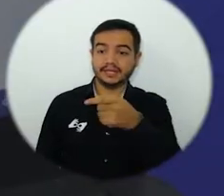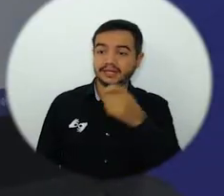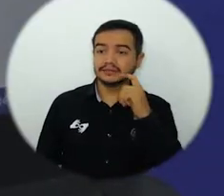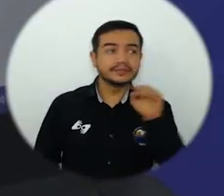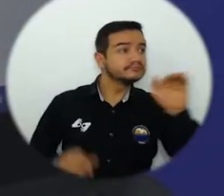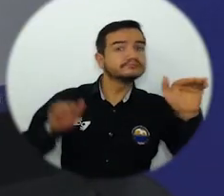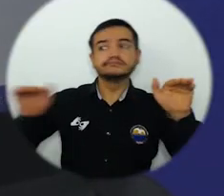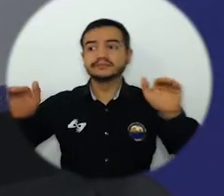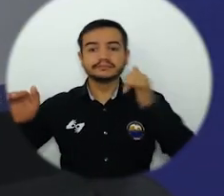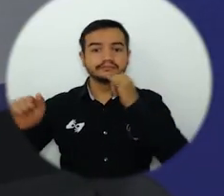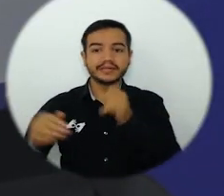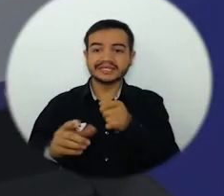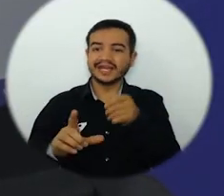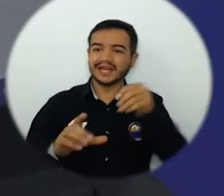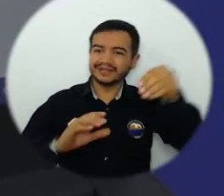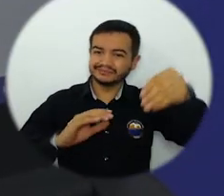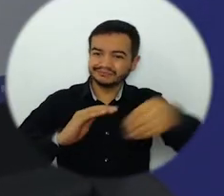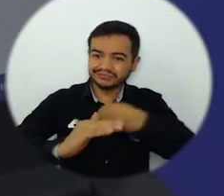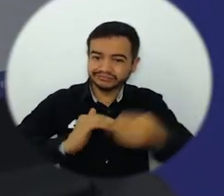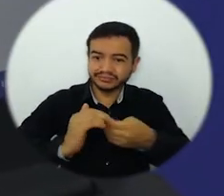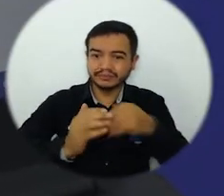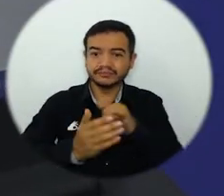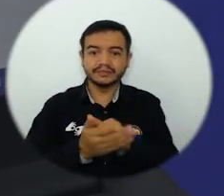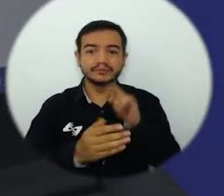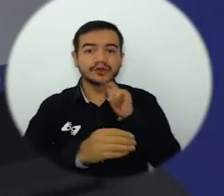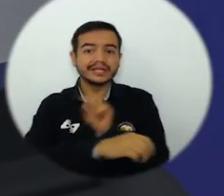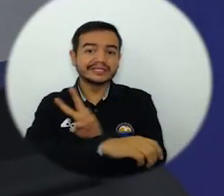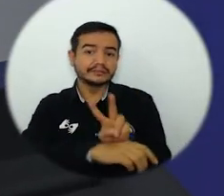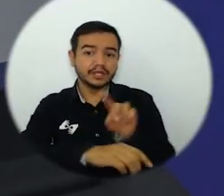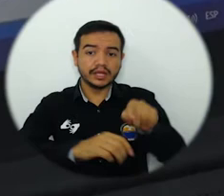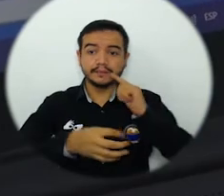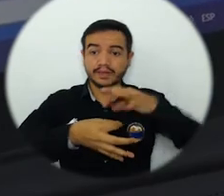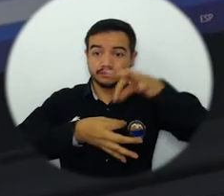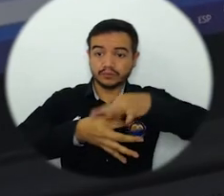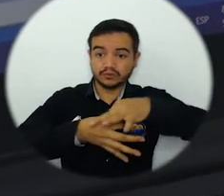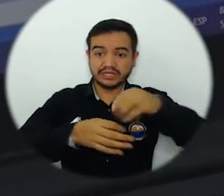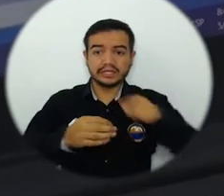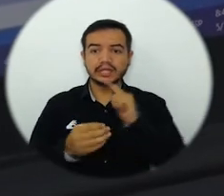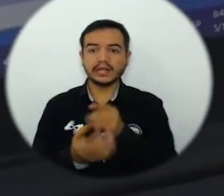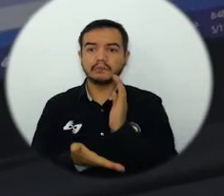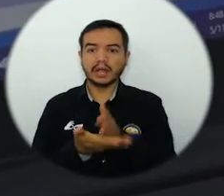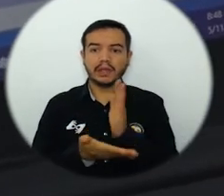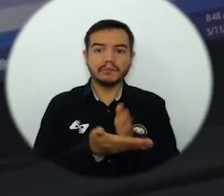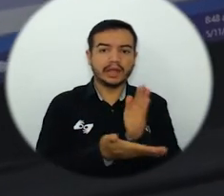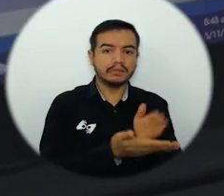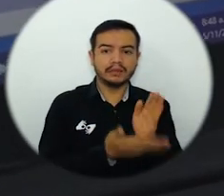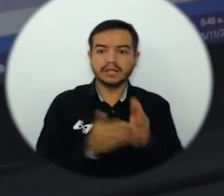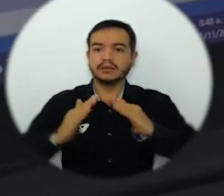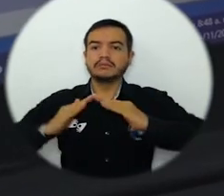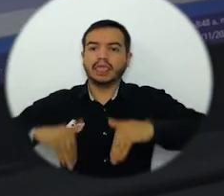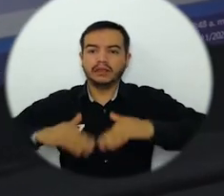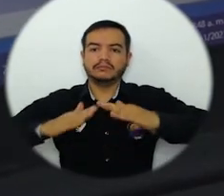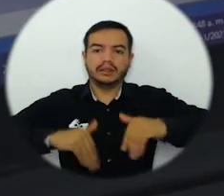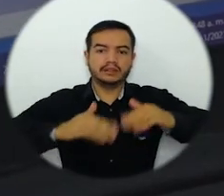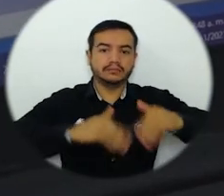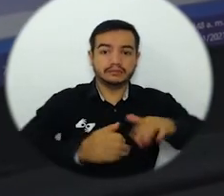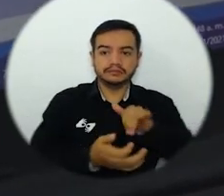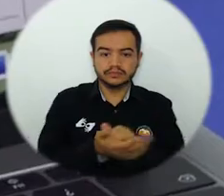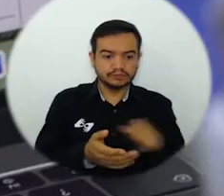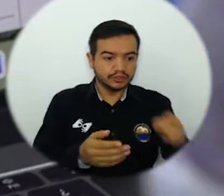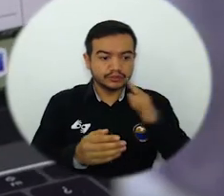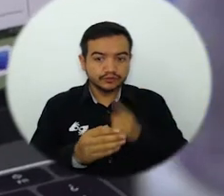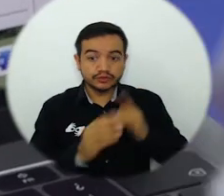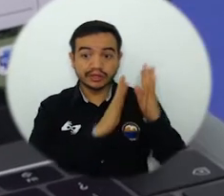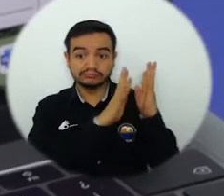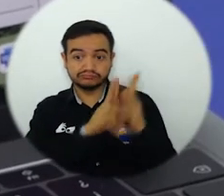de concurrencia de acceso a la plataforma de votaciones funciona de forma completamente irregular, causando la indisponibilidad de la base